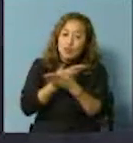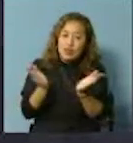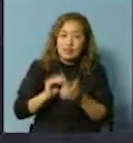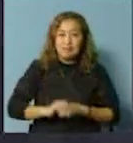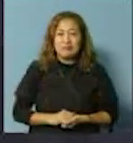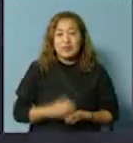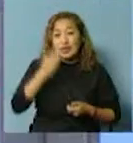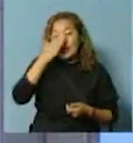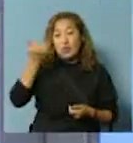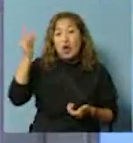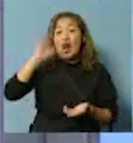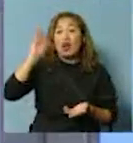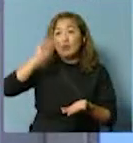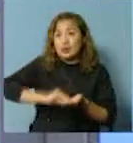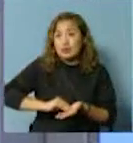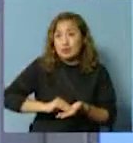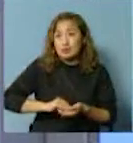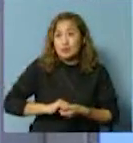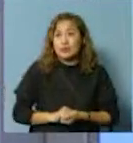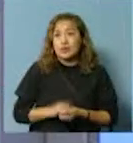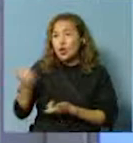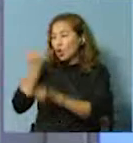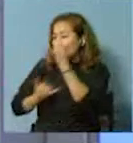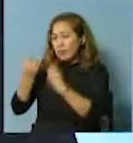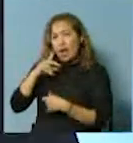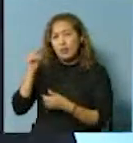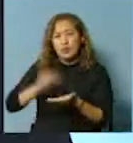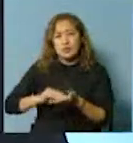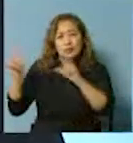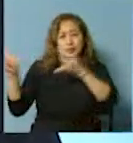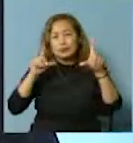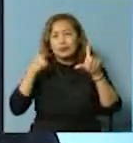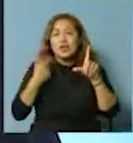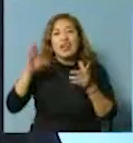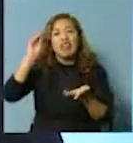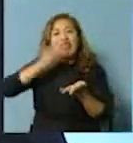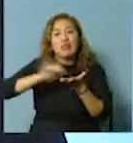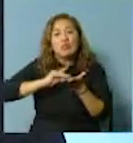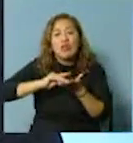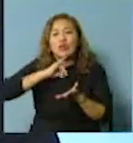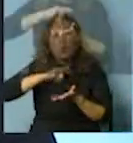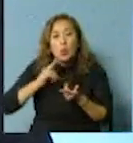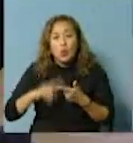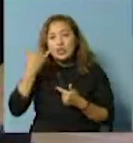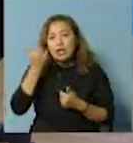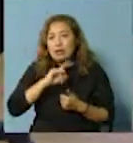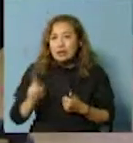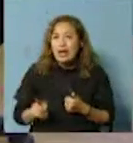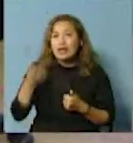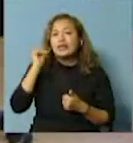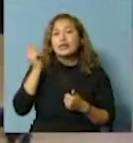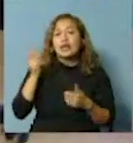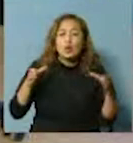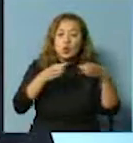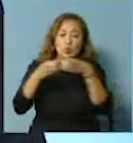después que más tenemos a ver contame marc que más tenemos en placa diputados provinciales que ya está también definida a